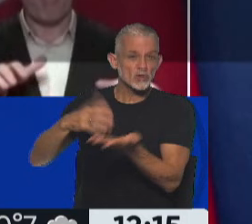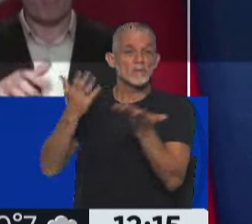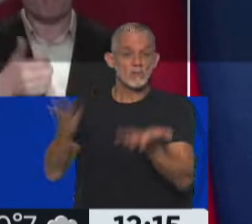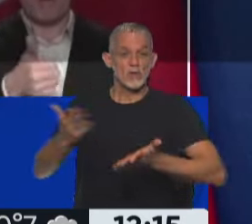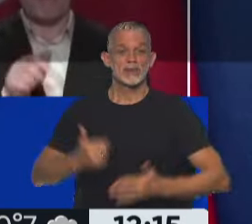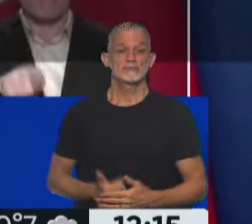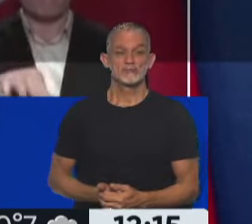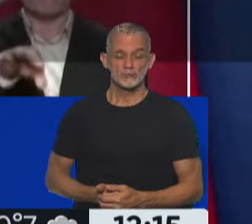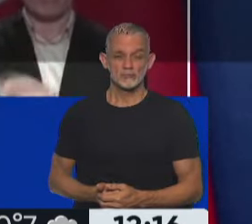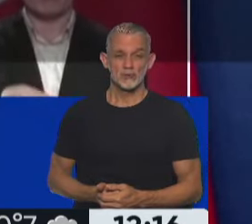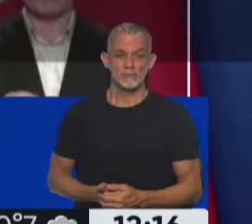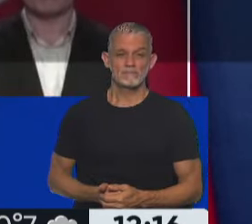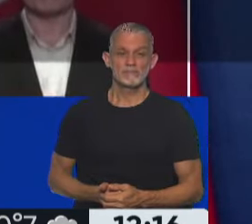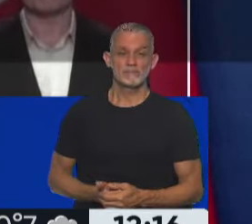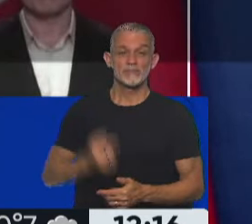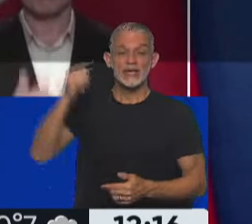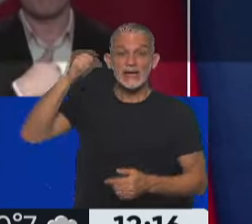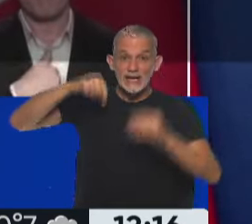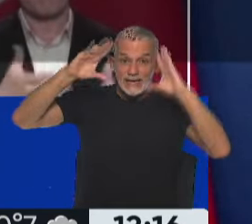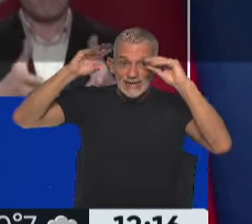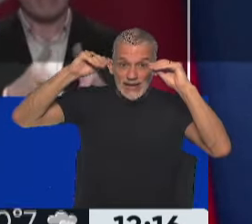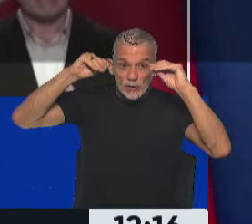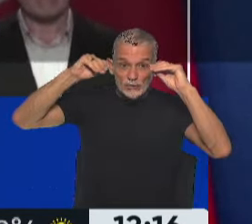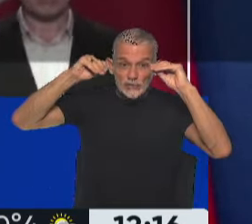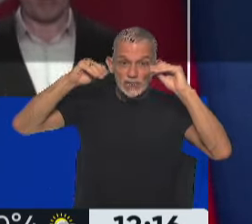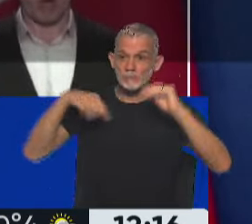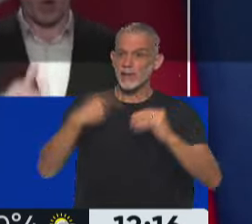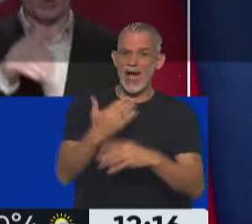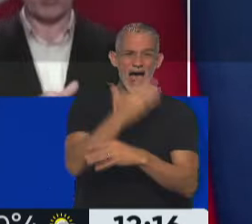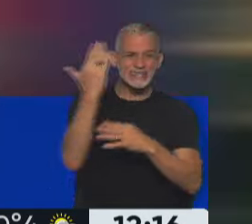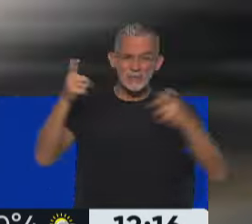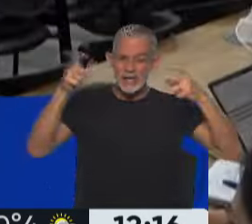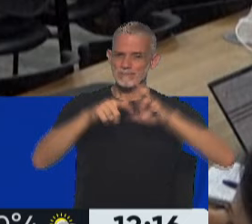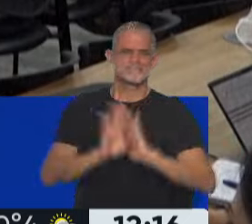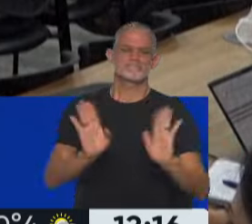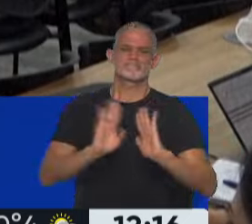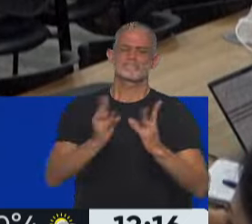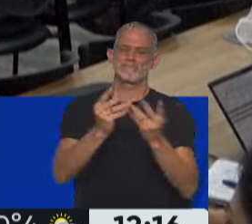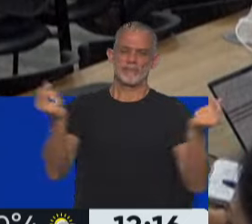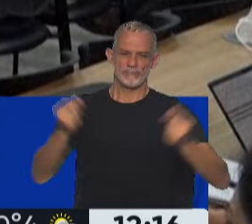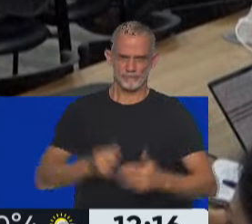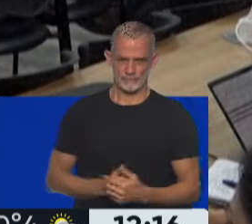vote. Je dissous donc ce soir l'Assemblée nationale.